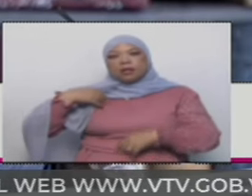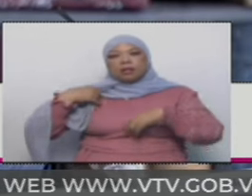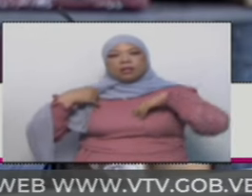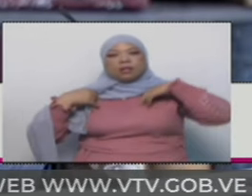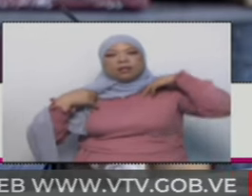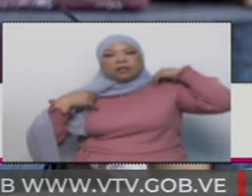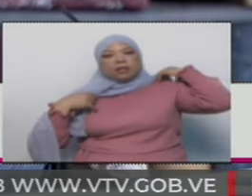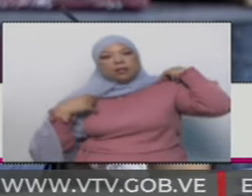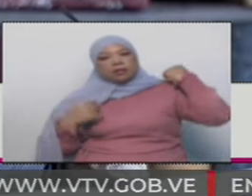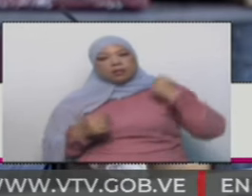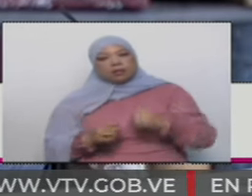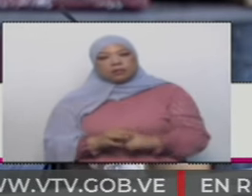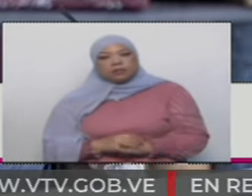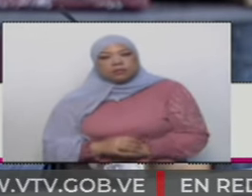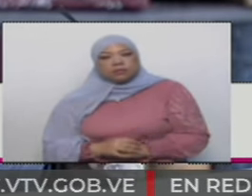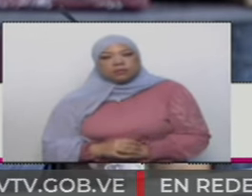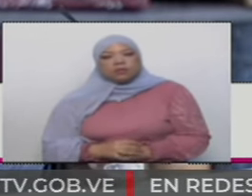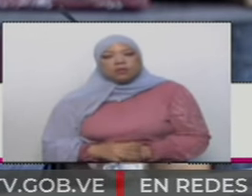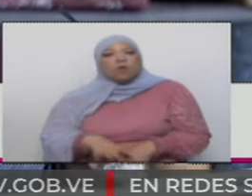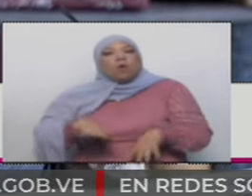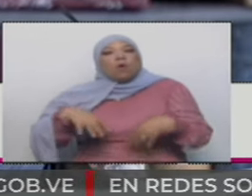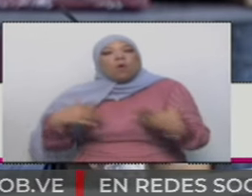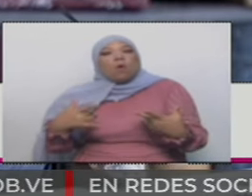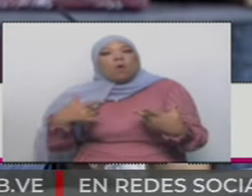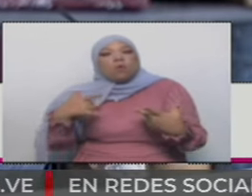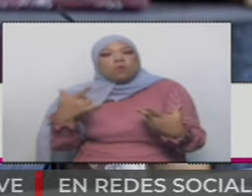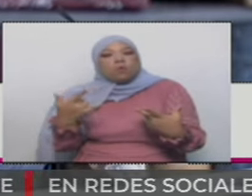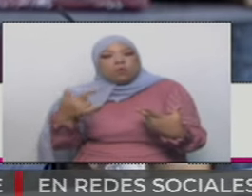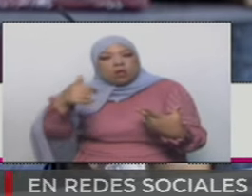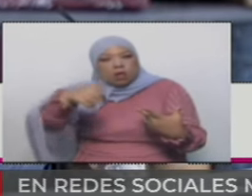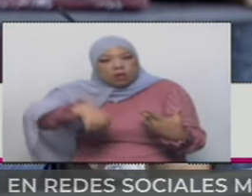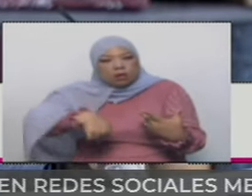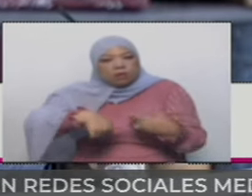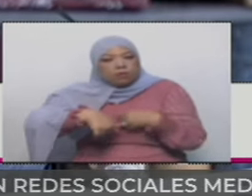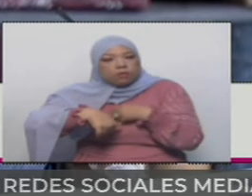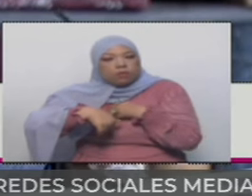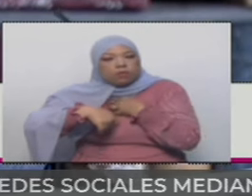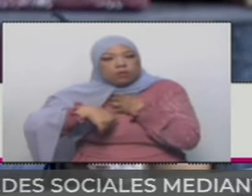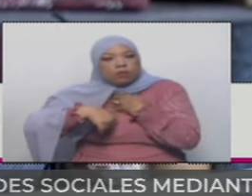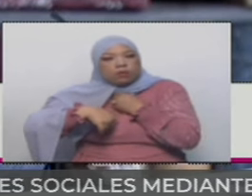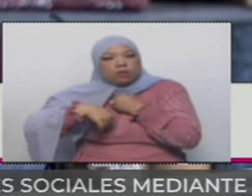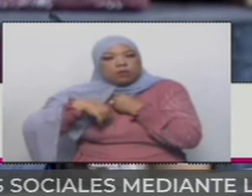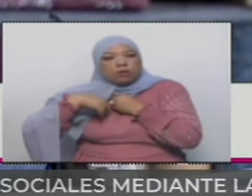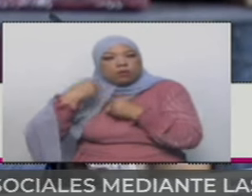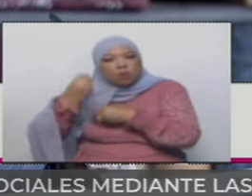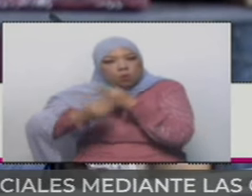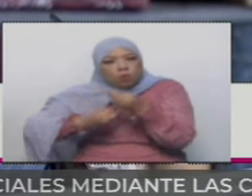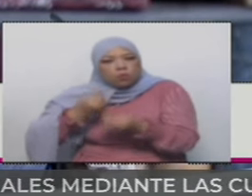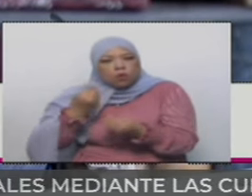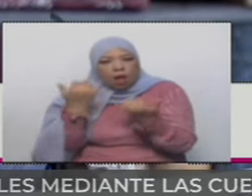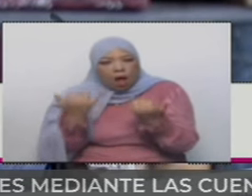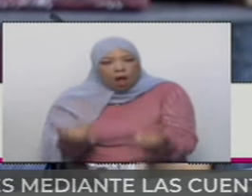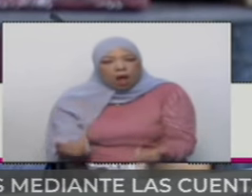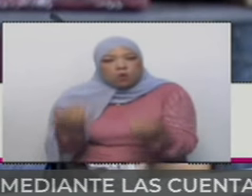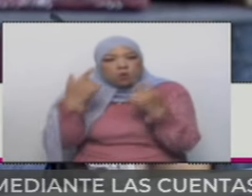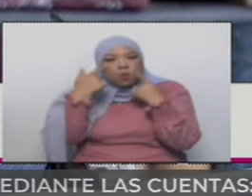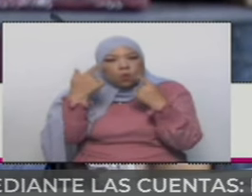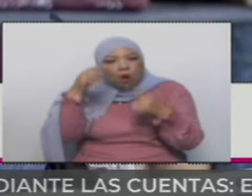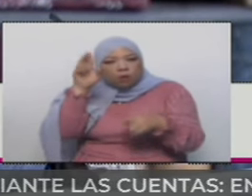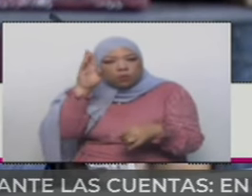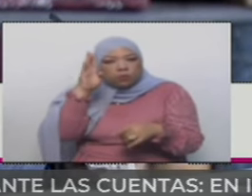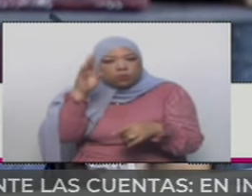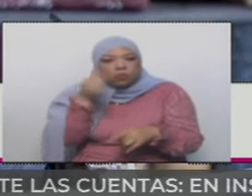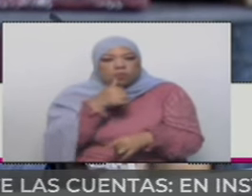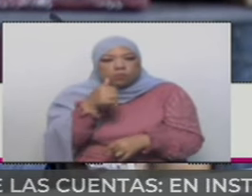me pregunto, ¿cuándo acá? Y se lo digo a